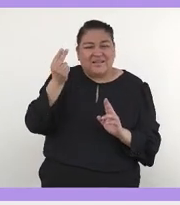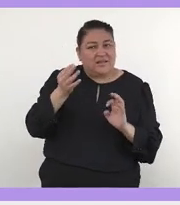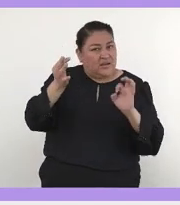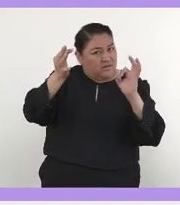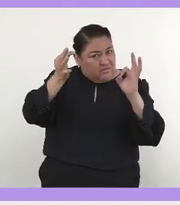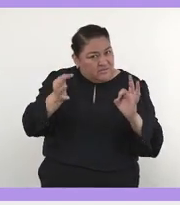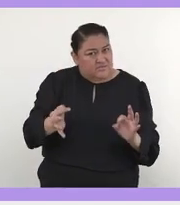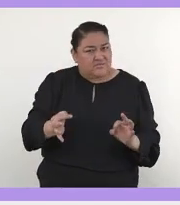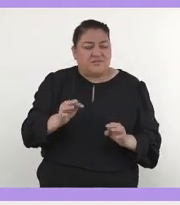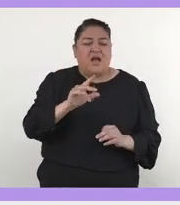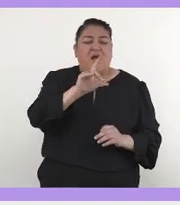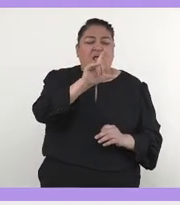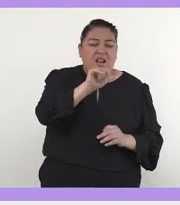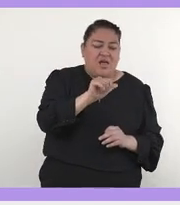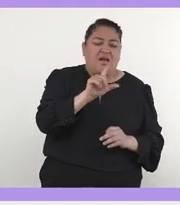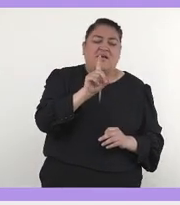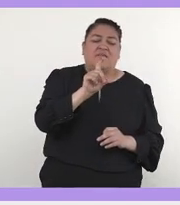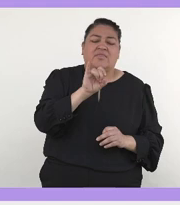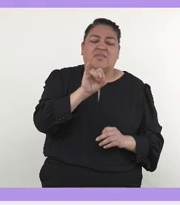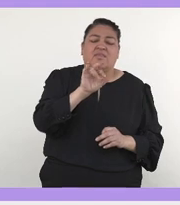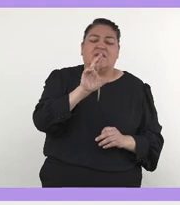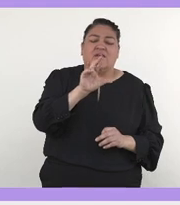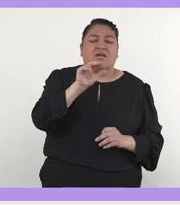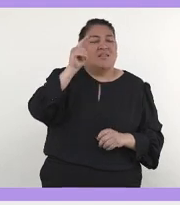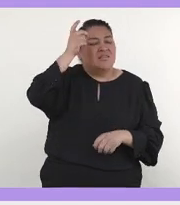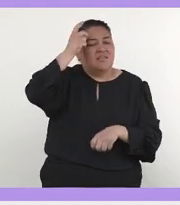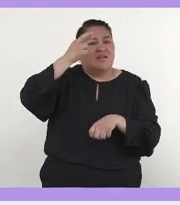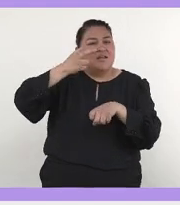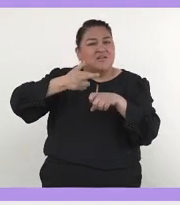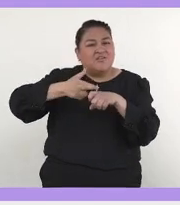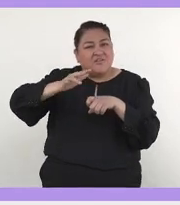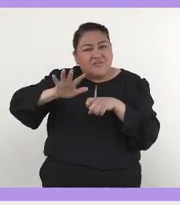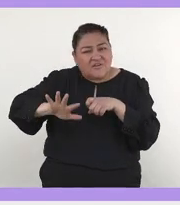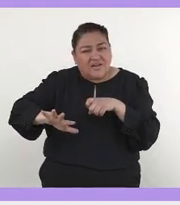decir la directora técnica Milagros Martínez